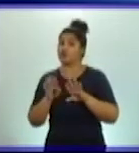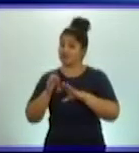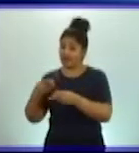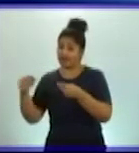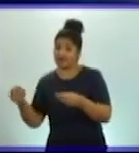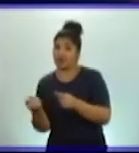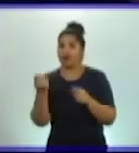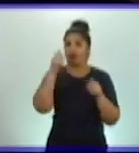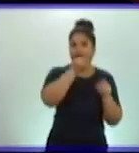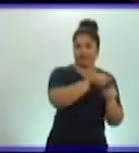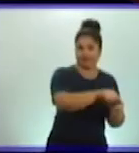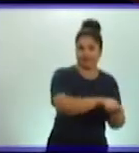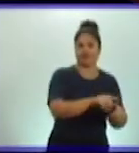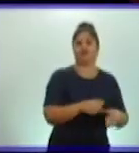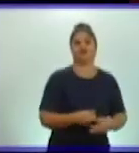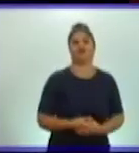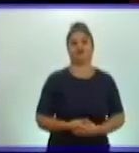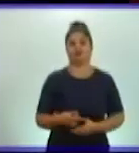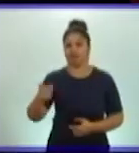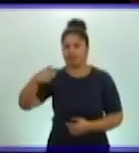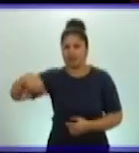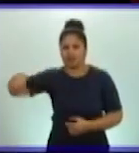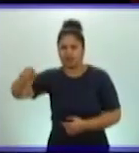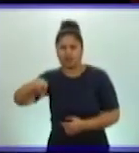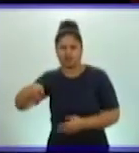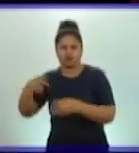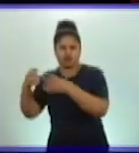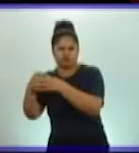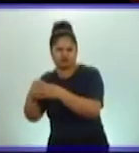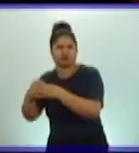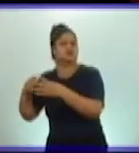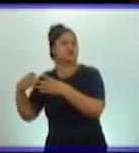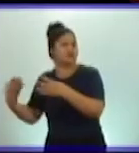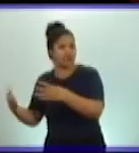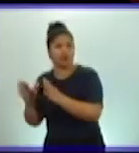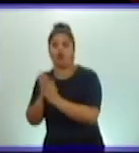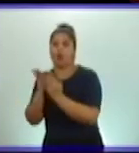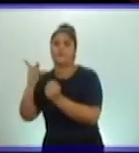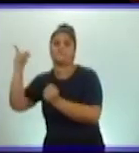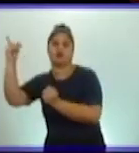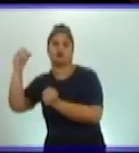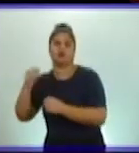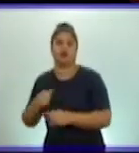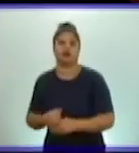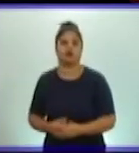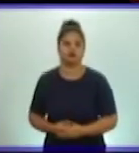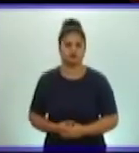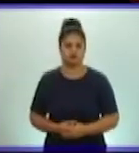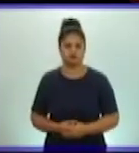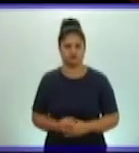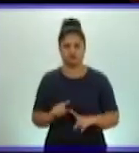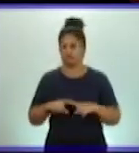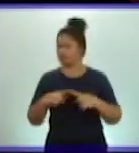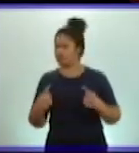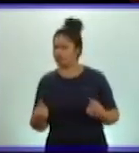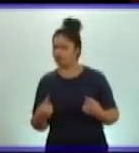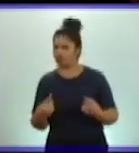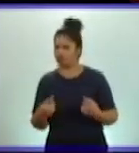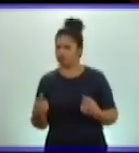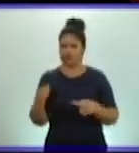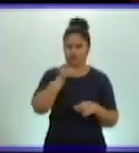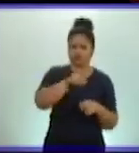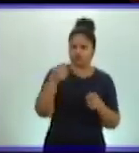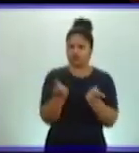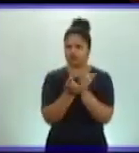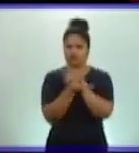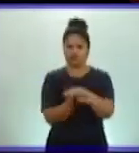Biblia. Piensen que independientemente de que en Latinoamérica hay lugares donde se habla el idioma autóctono, no estoy pensando en el